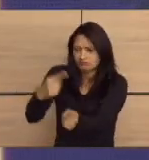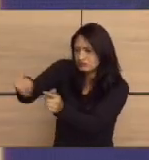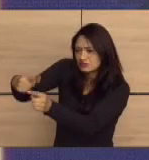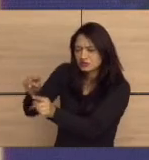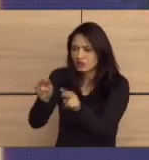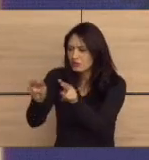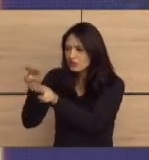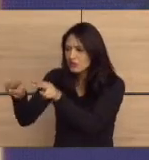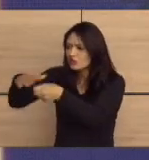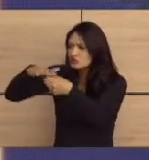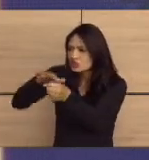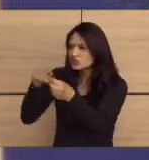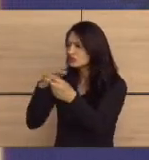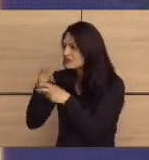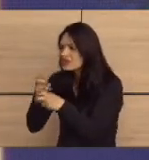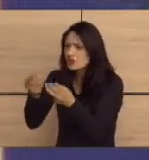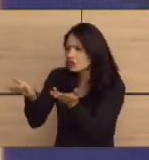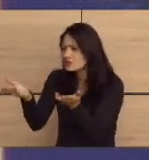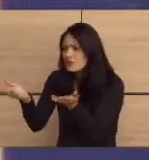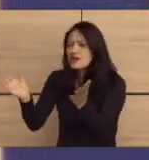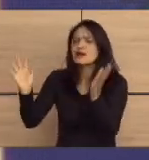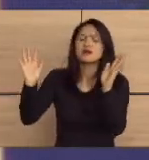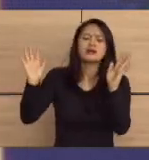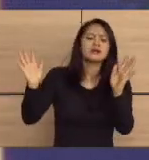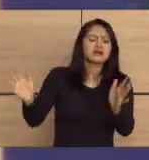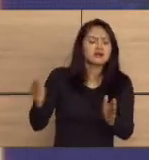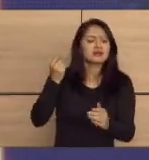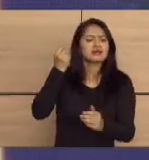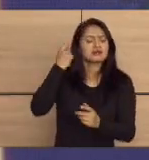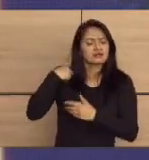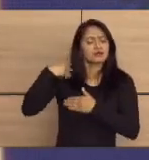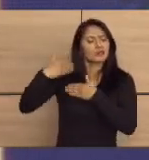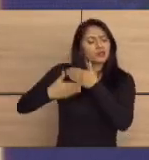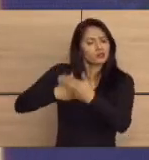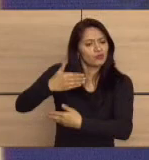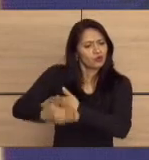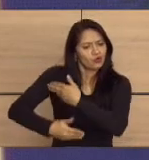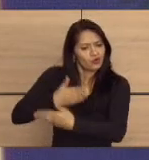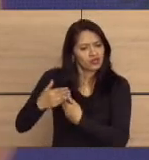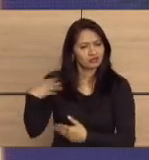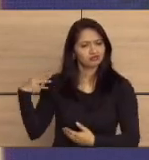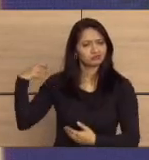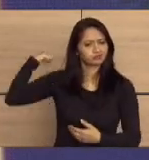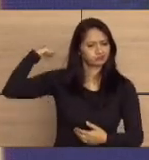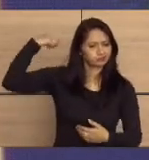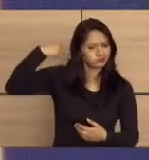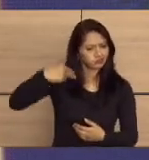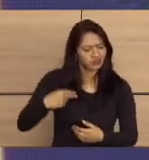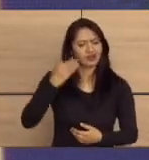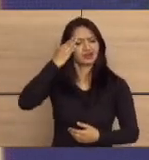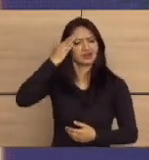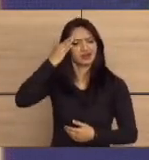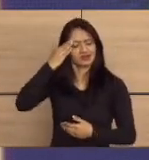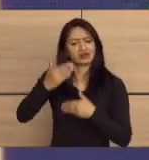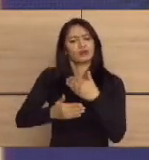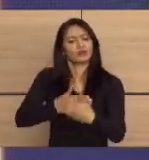sus luchas, estoy reconociendo que en ese proceso de configuración y en la historia, en los relatos históricos, quizás se dejó